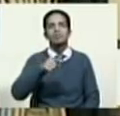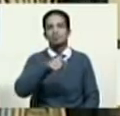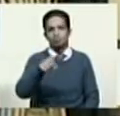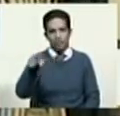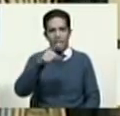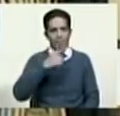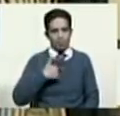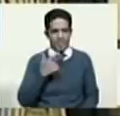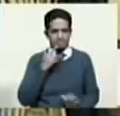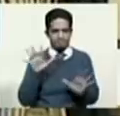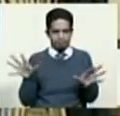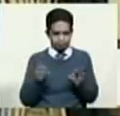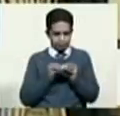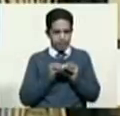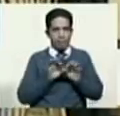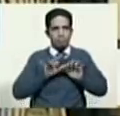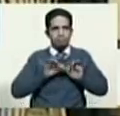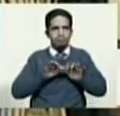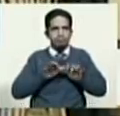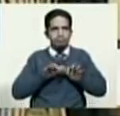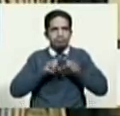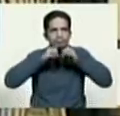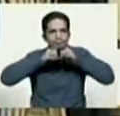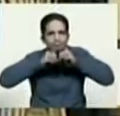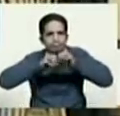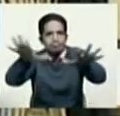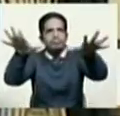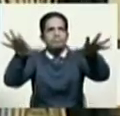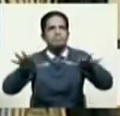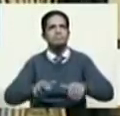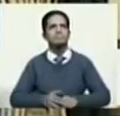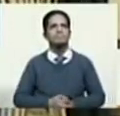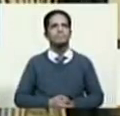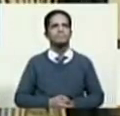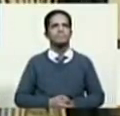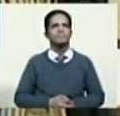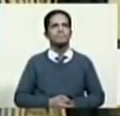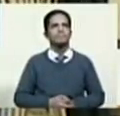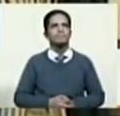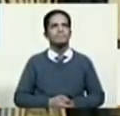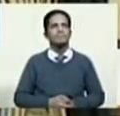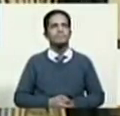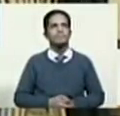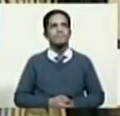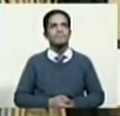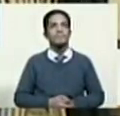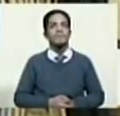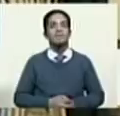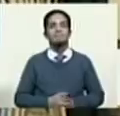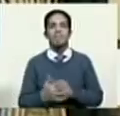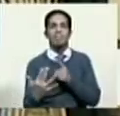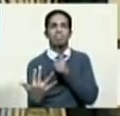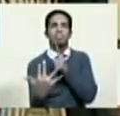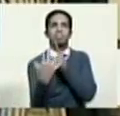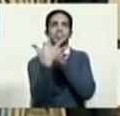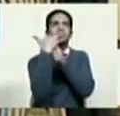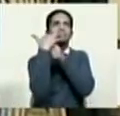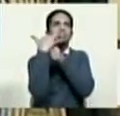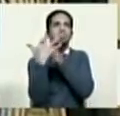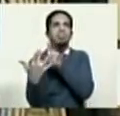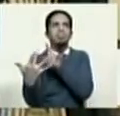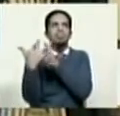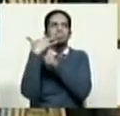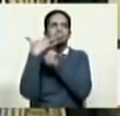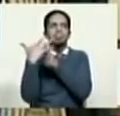ordenadores, pueda ser transmitida, y ante la avalancha de agresiones, de mentiras, de